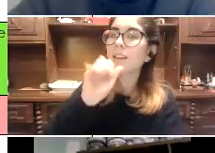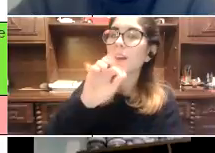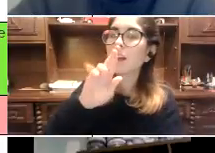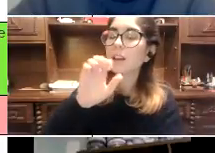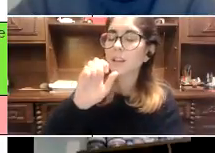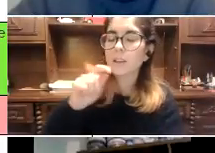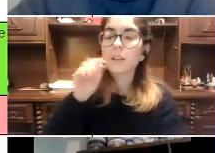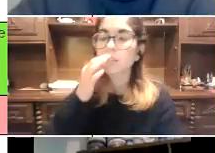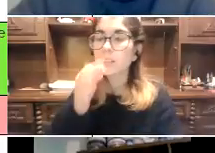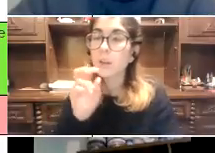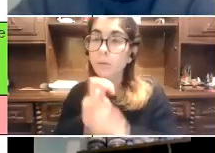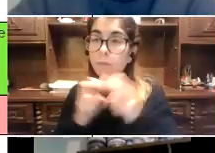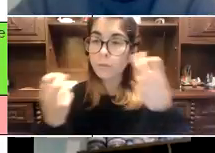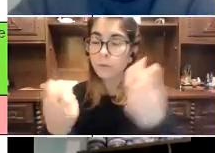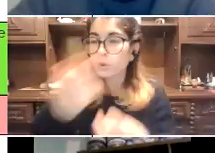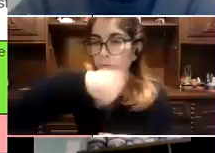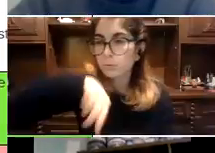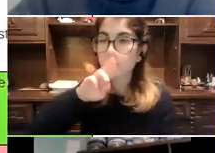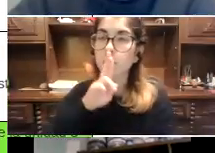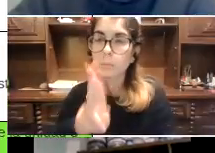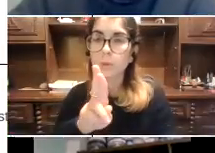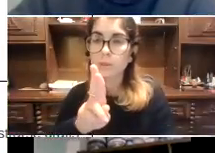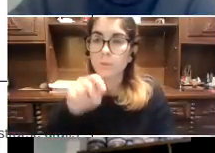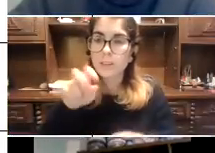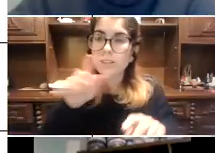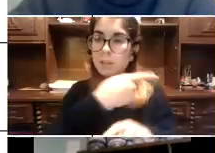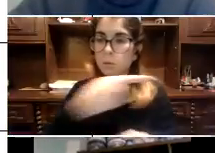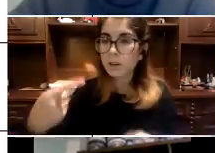que respondimos esta semana acerca del mapa conceptual.